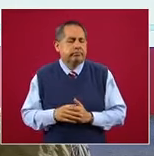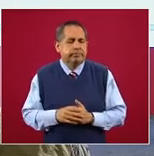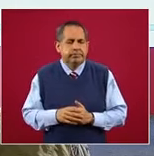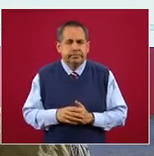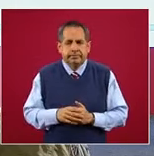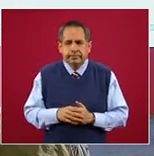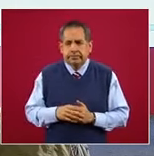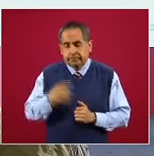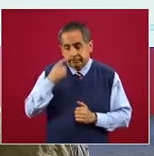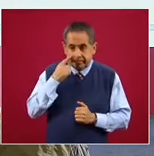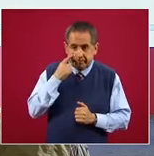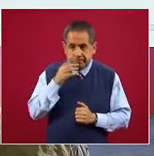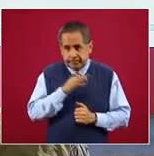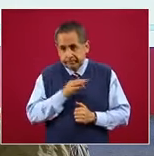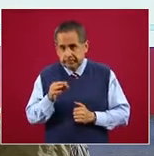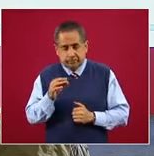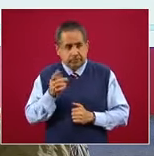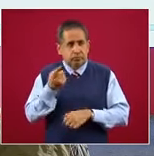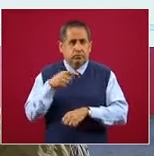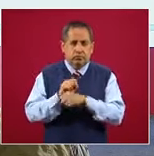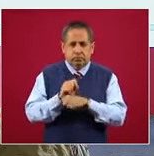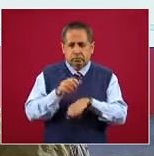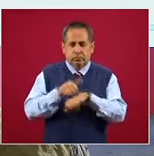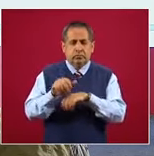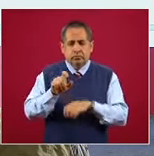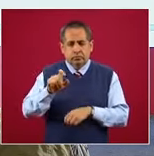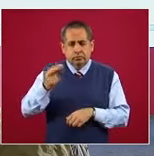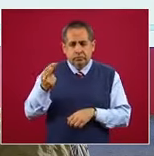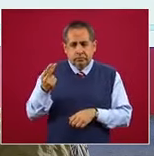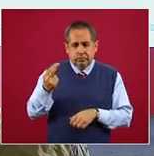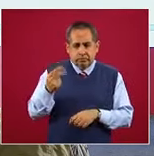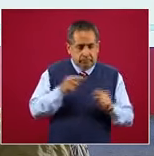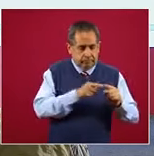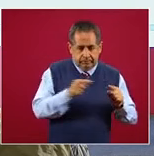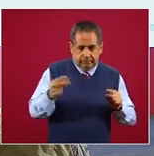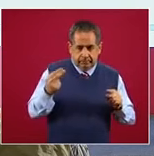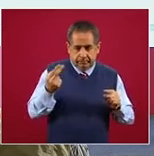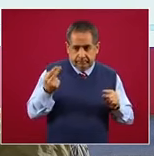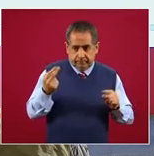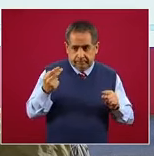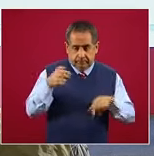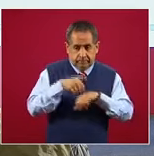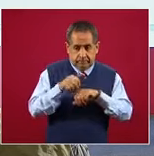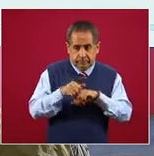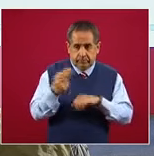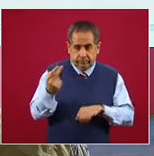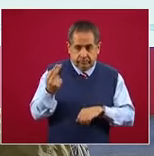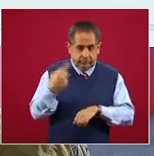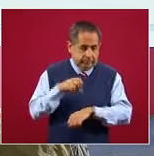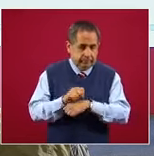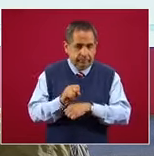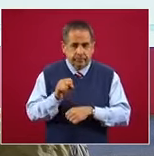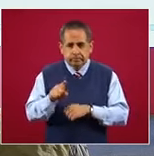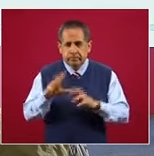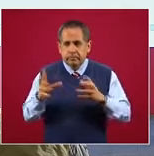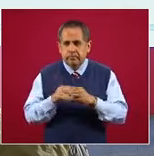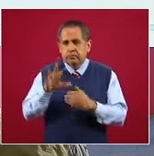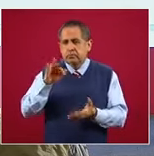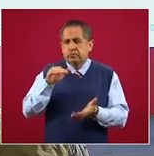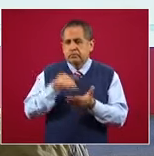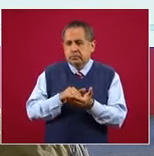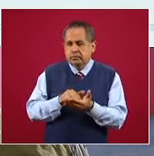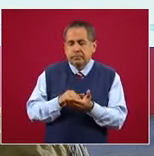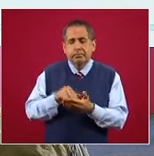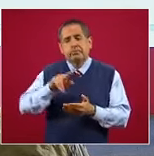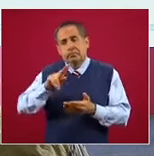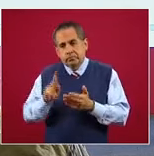país. Veamos que prácticamente para la semana 25 se había obtenido alrededor de 40,000 casos,